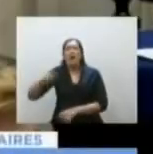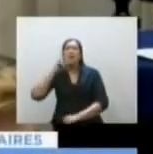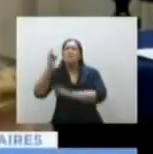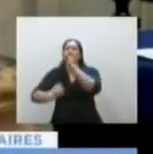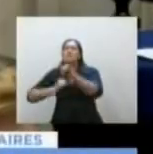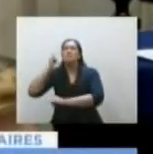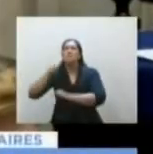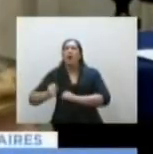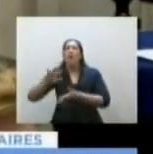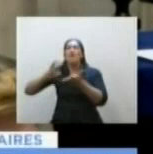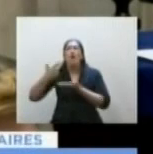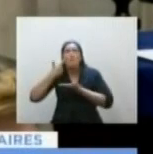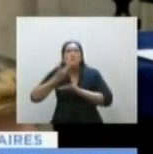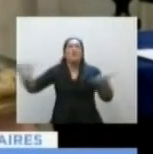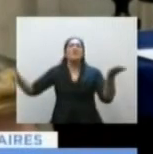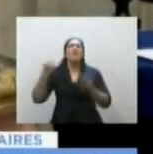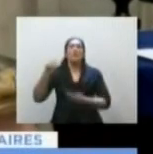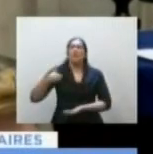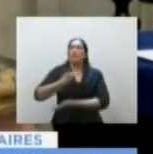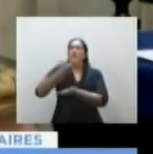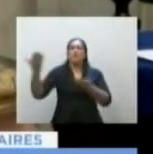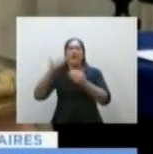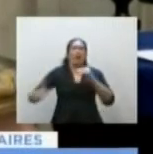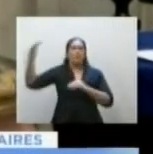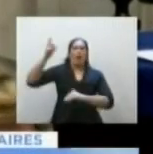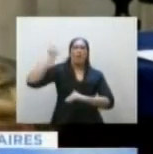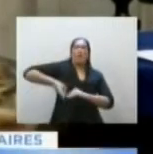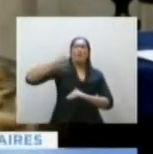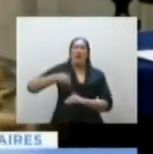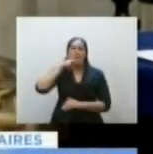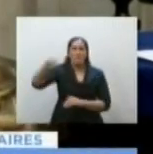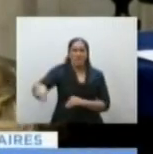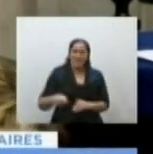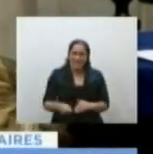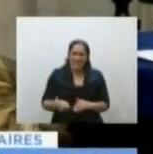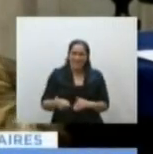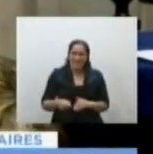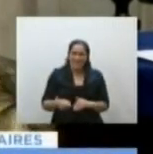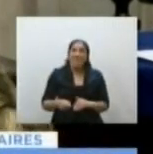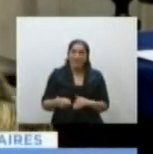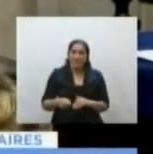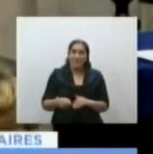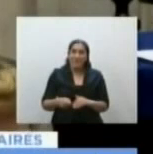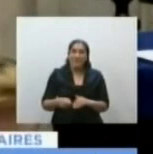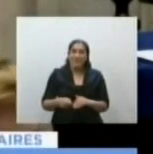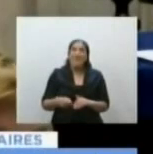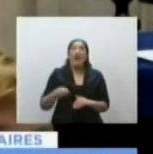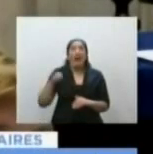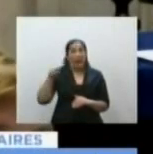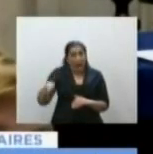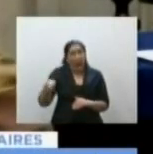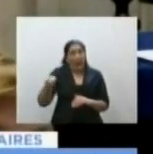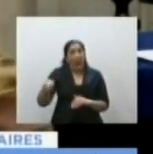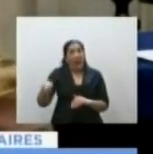aborto quirúrgico esa gente que fue a votar y que no pudo ni escuchar eso. Ya no te digo si es constitucional o no es constitucional, si la habían. Ya no pudieron escuchar que es con